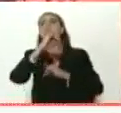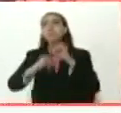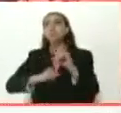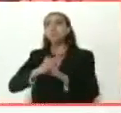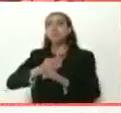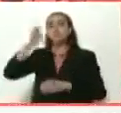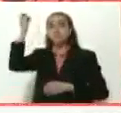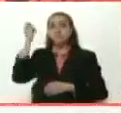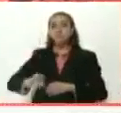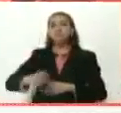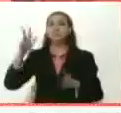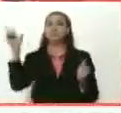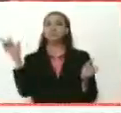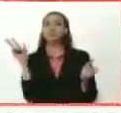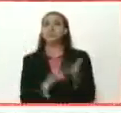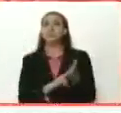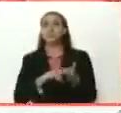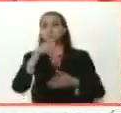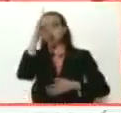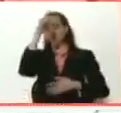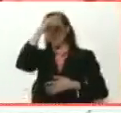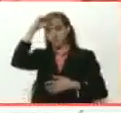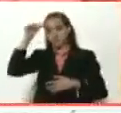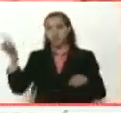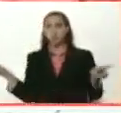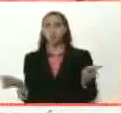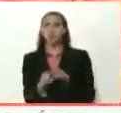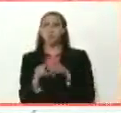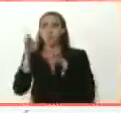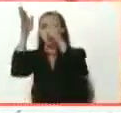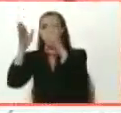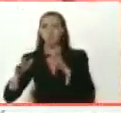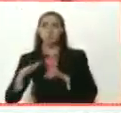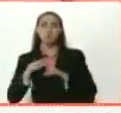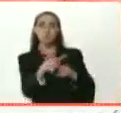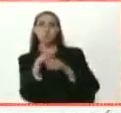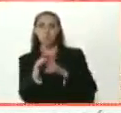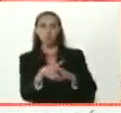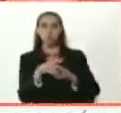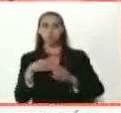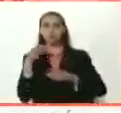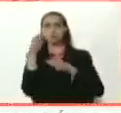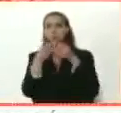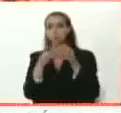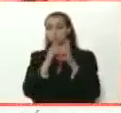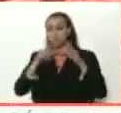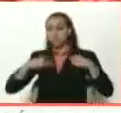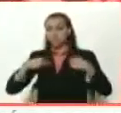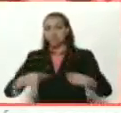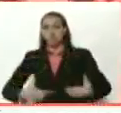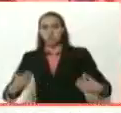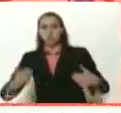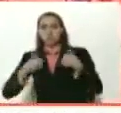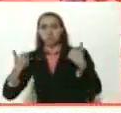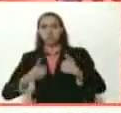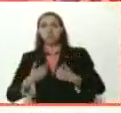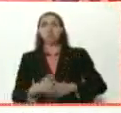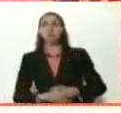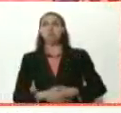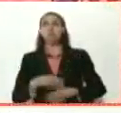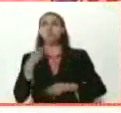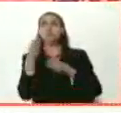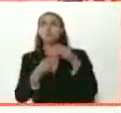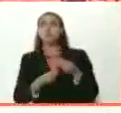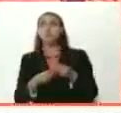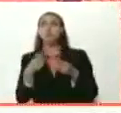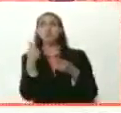Internacional declare a Trump violador como violador de los derechos humanos y porque está cometiendo